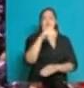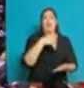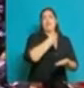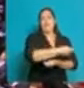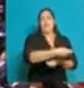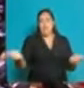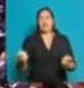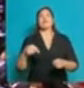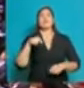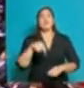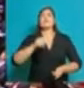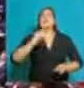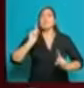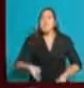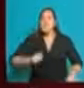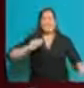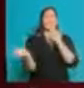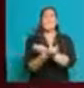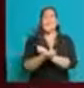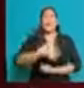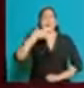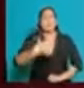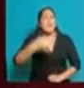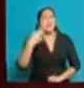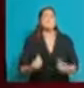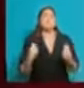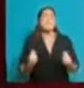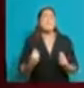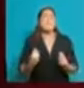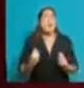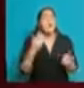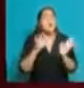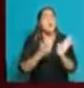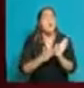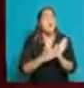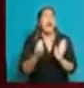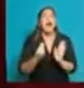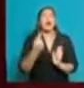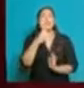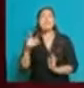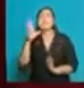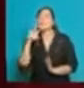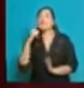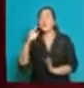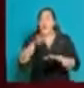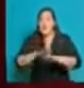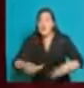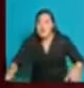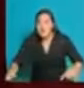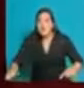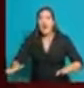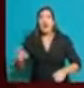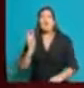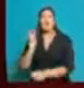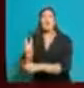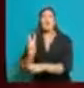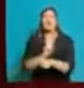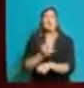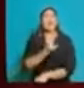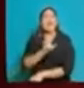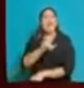Y se cambia en serio cuando más de 114.000 chicos son cuidados en